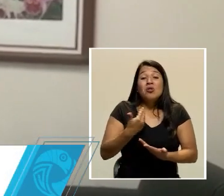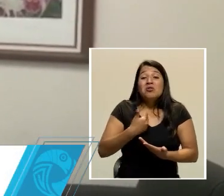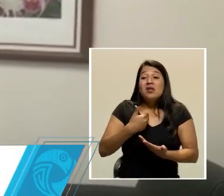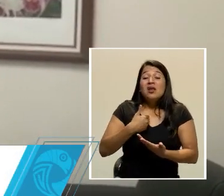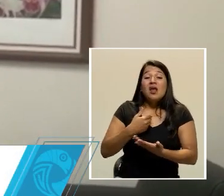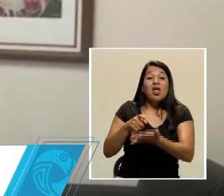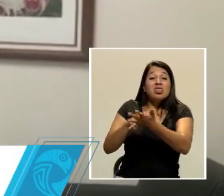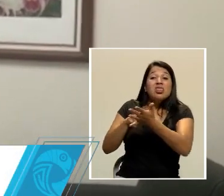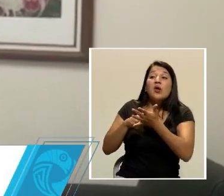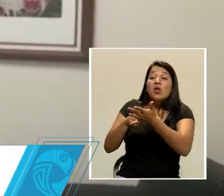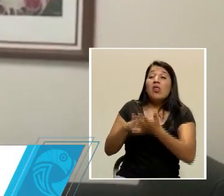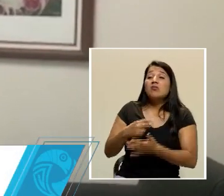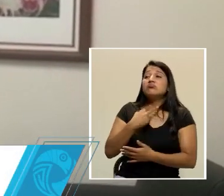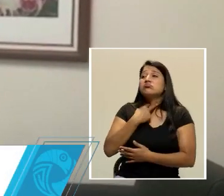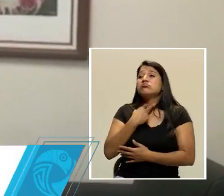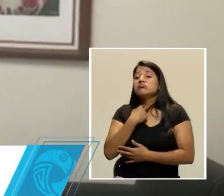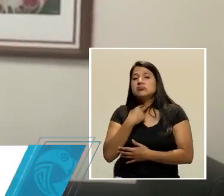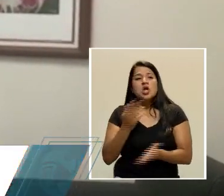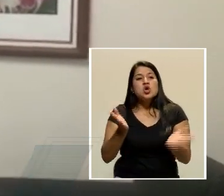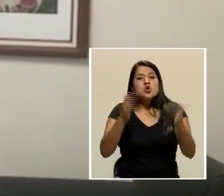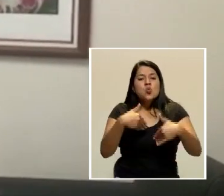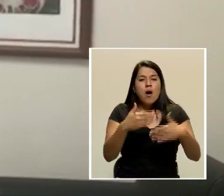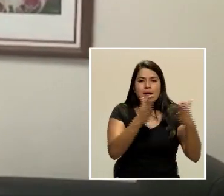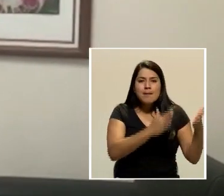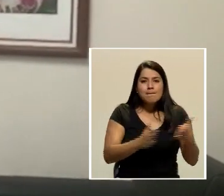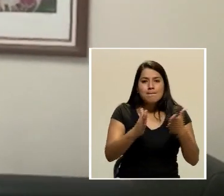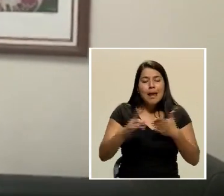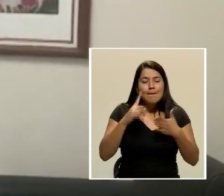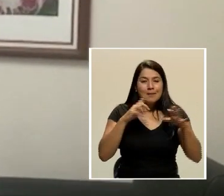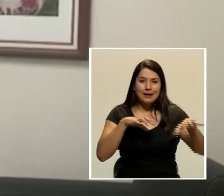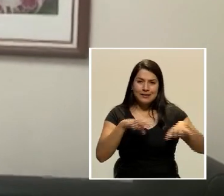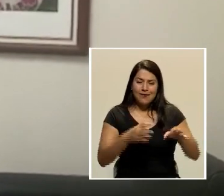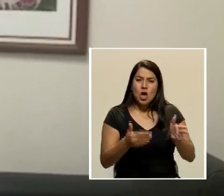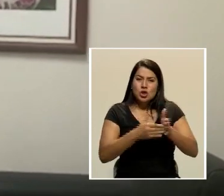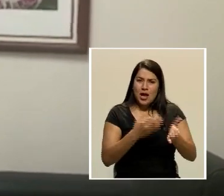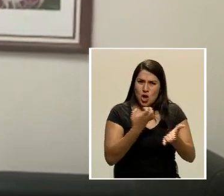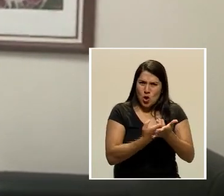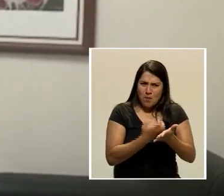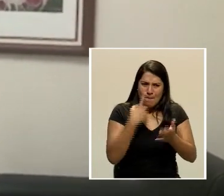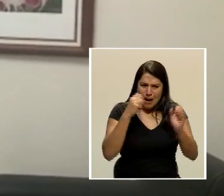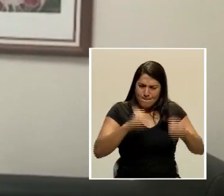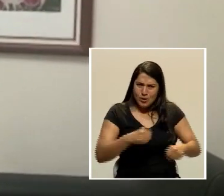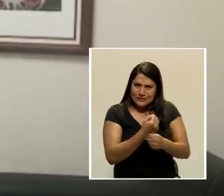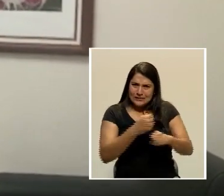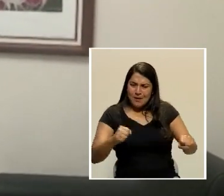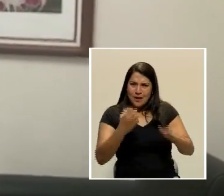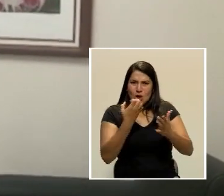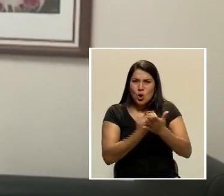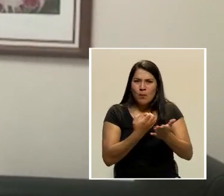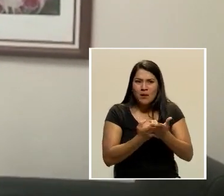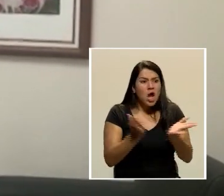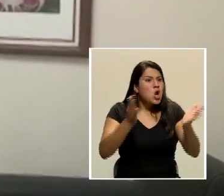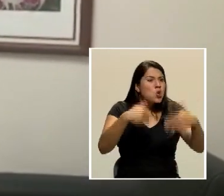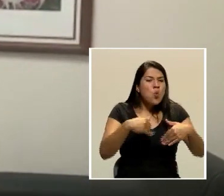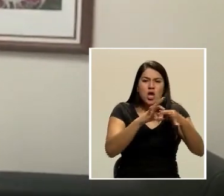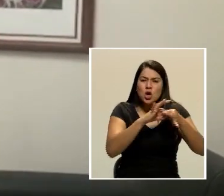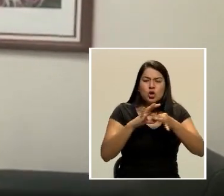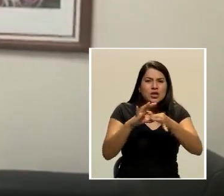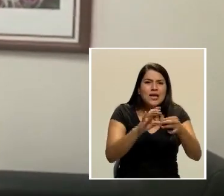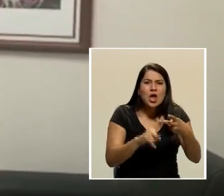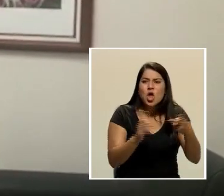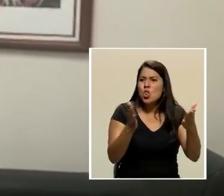va a enrumbarse para poder generarle alivio a la población de nuestro país. Tenemos claro que el gobierno lo único que tiene